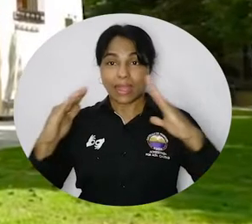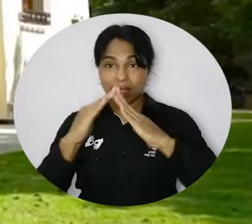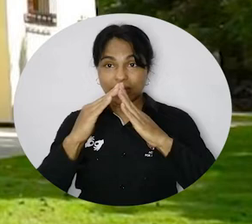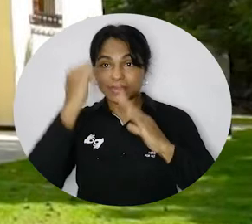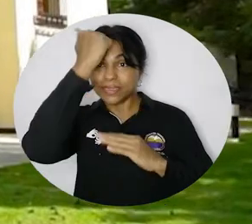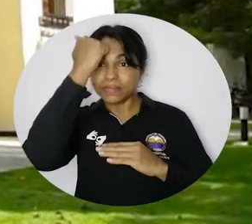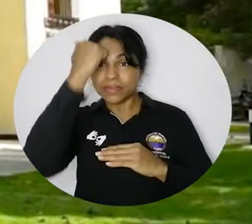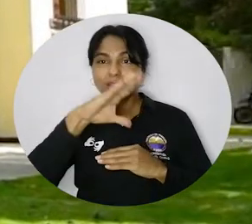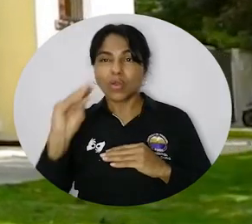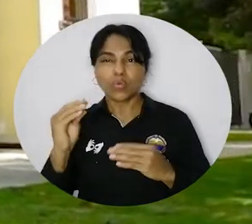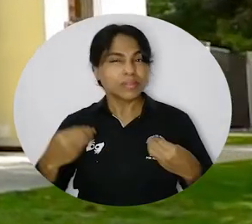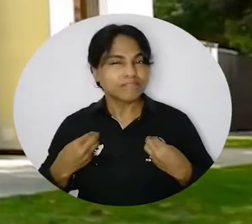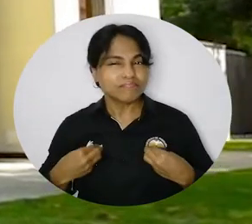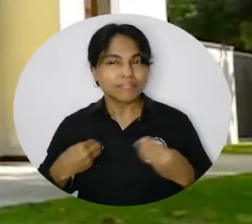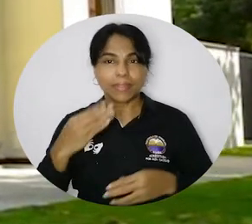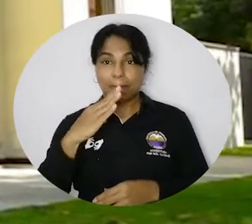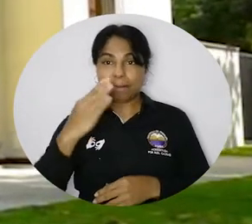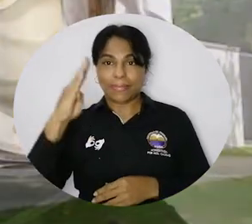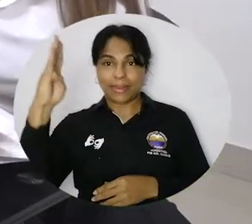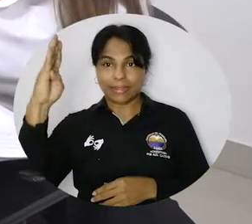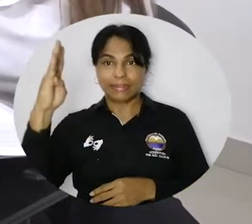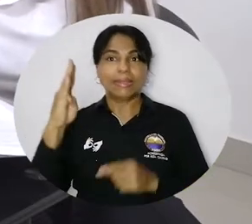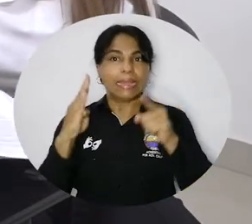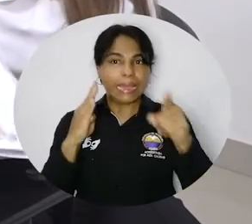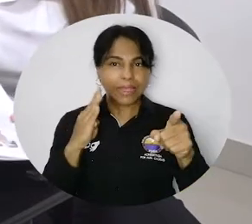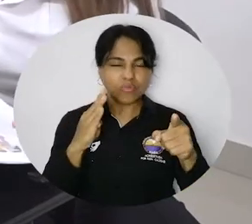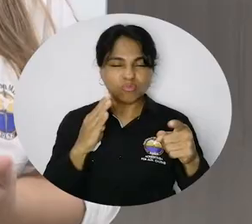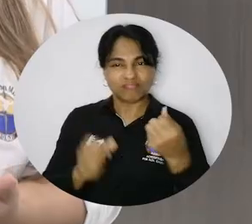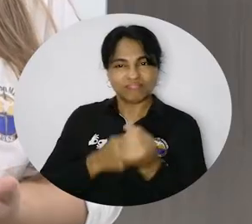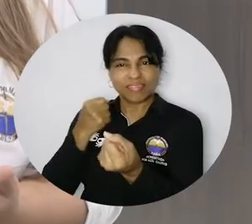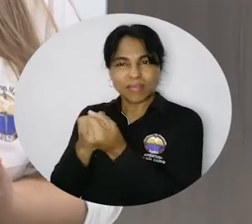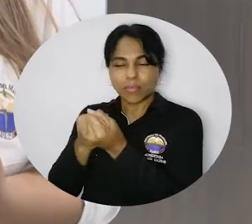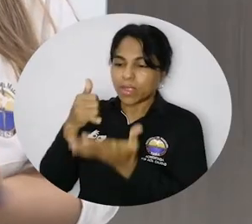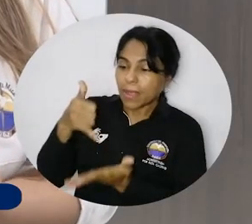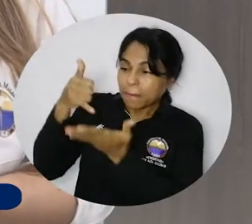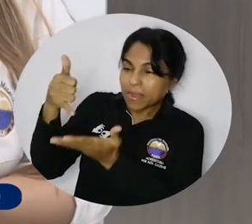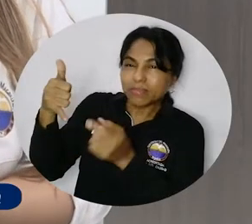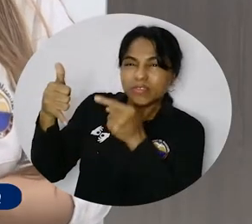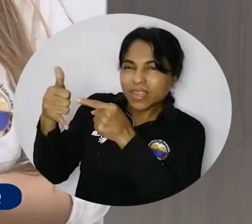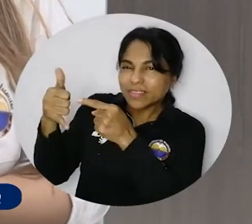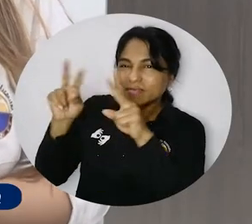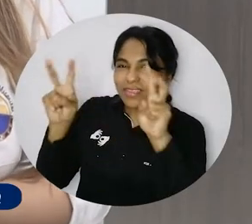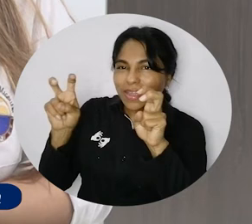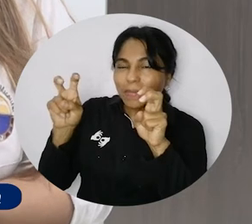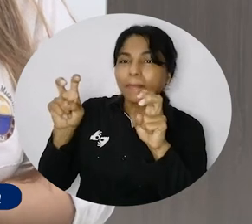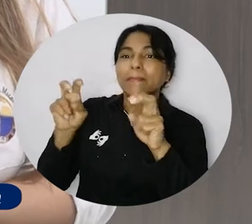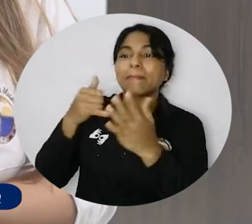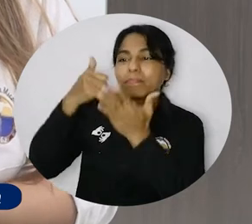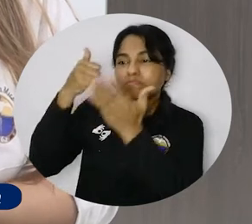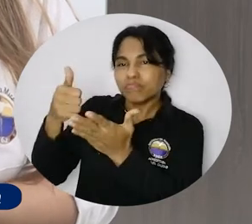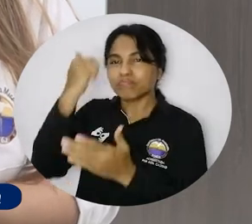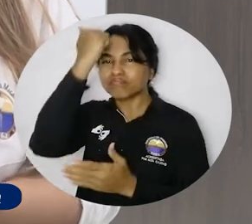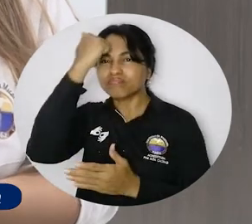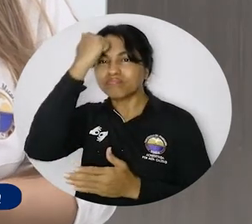La Casa del Maestro de la Costa, que se encuentra ubicada en la ciudad de Barranquilla, ha patrocinado un premio que se llama el Premio al Maestro